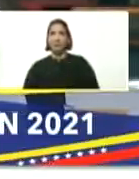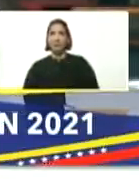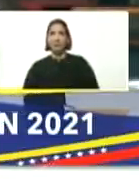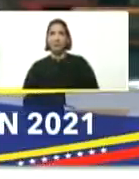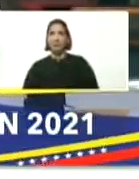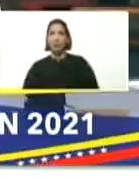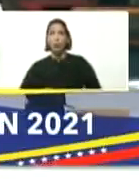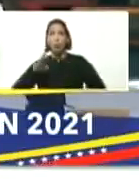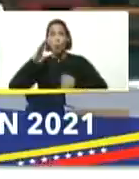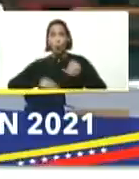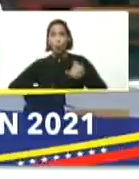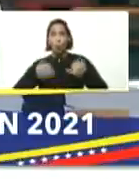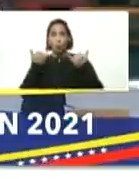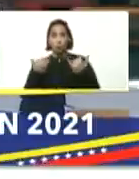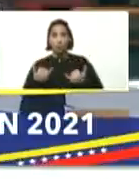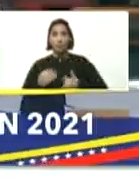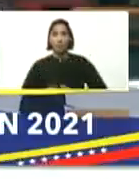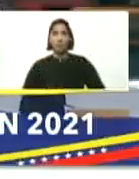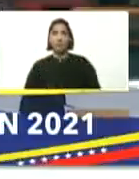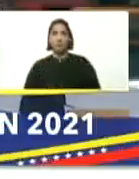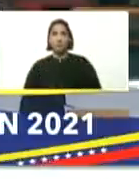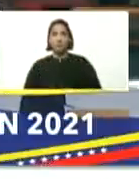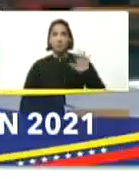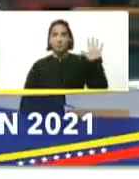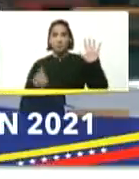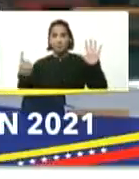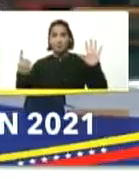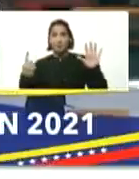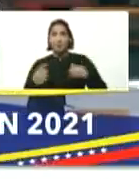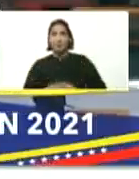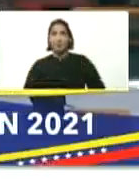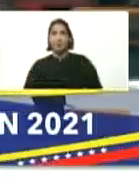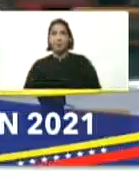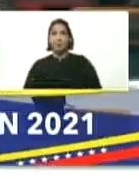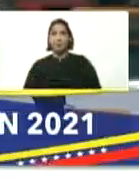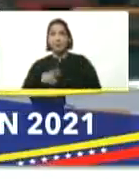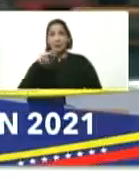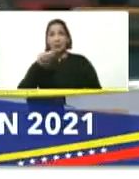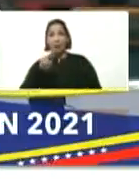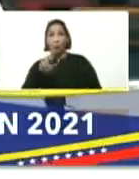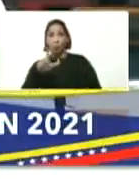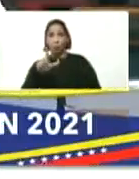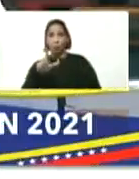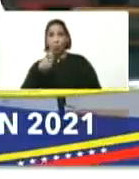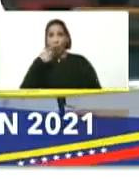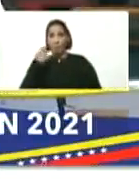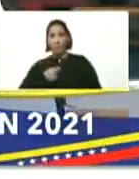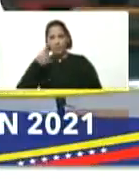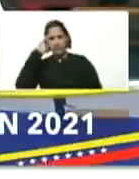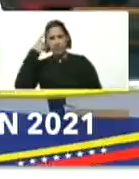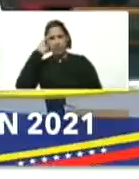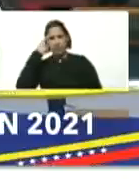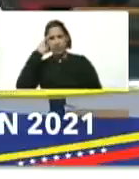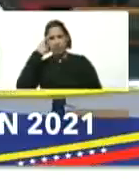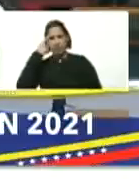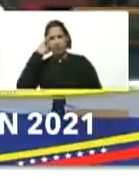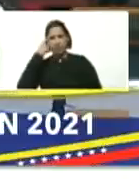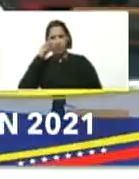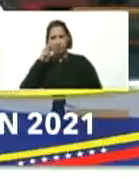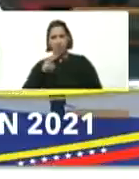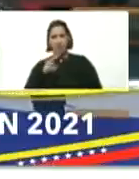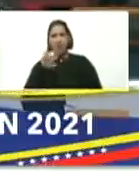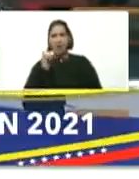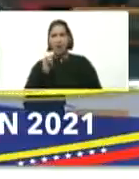En el último inning, 5-1, Raúl es un hombre que sabe remontar. Vamos a ver, hay